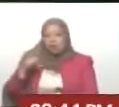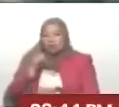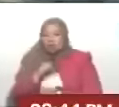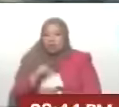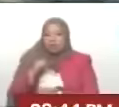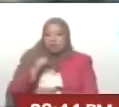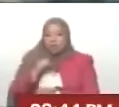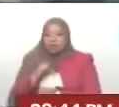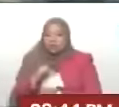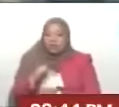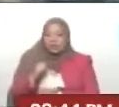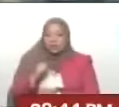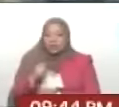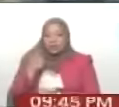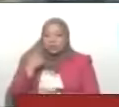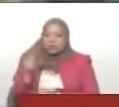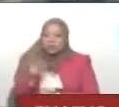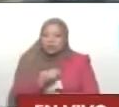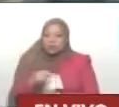vida. No.